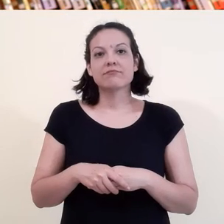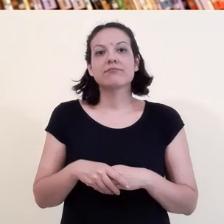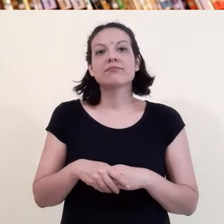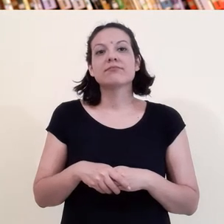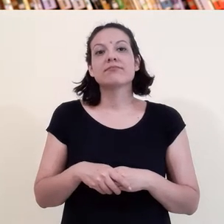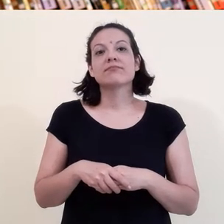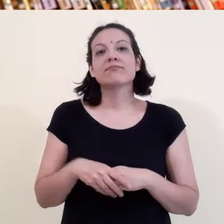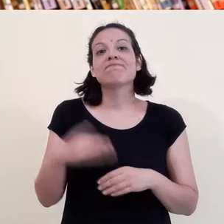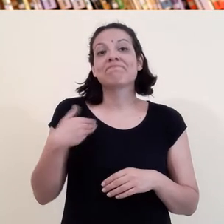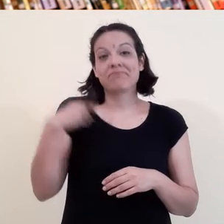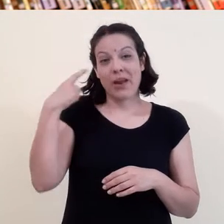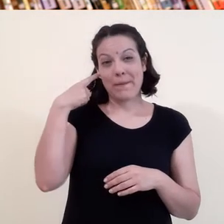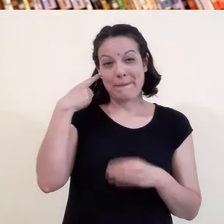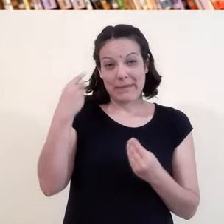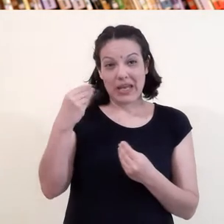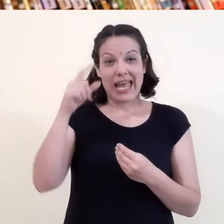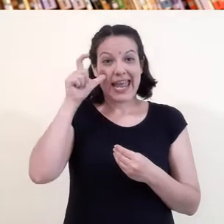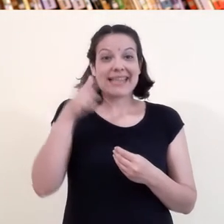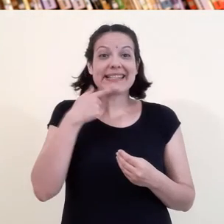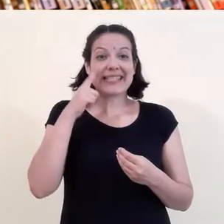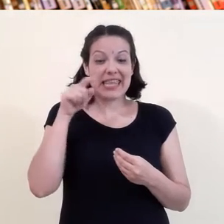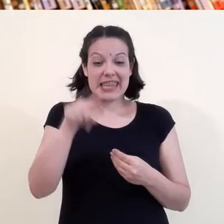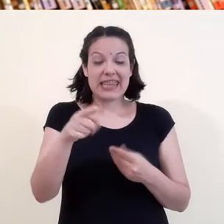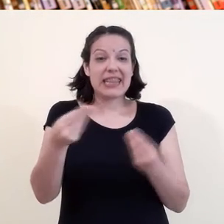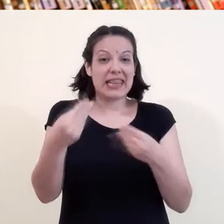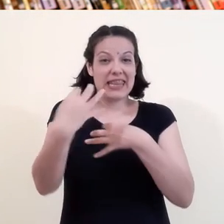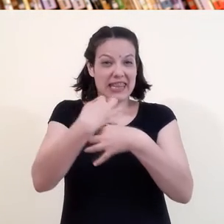Yo creo que la ESI nos enseña a ser personas,